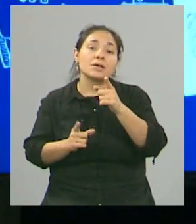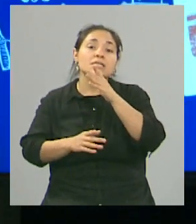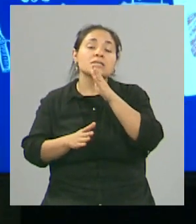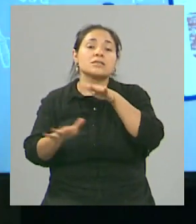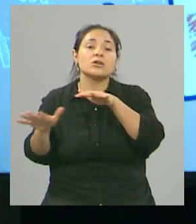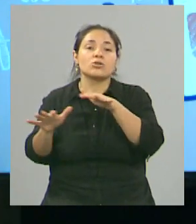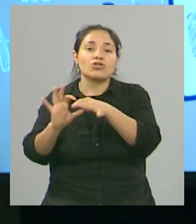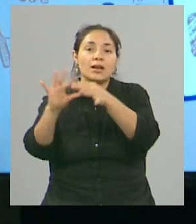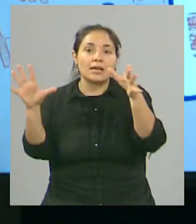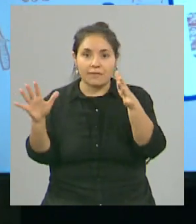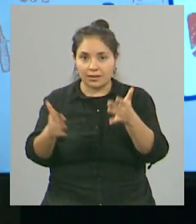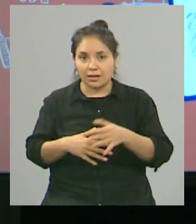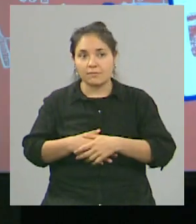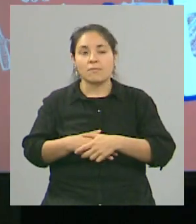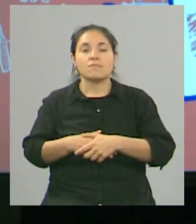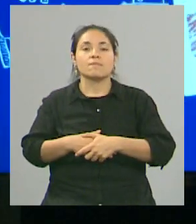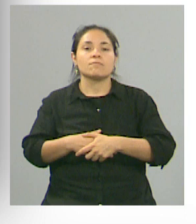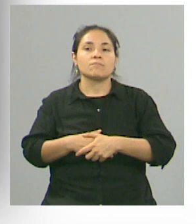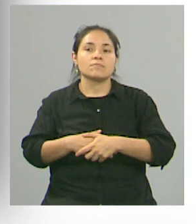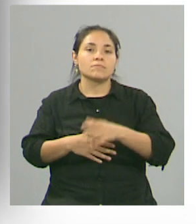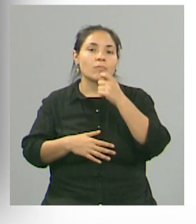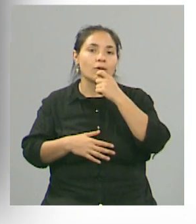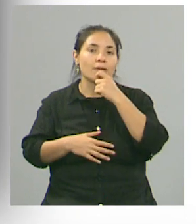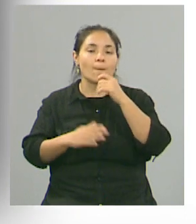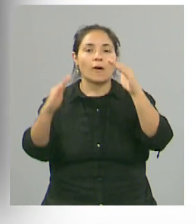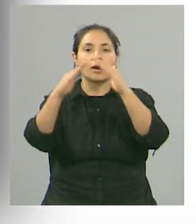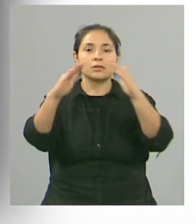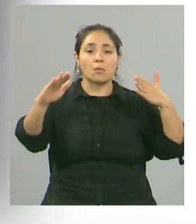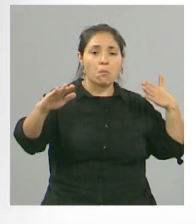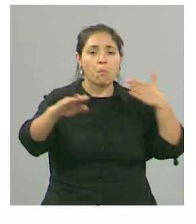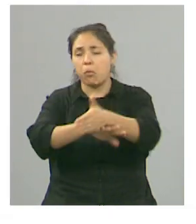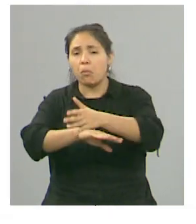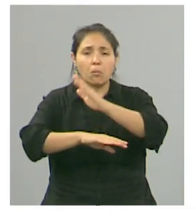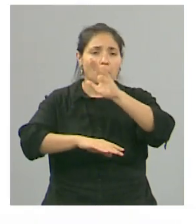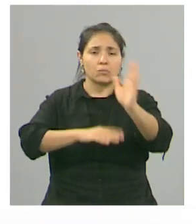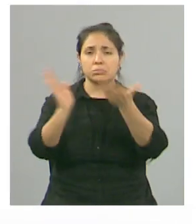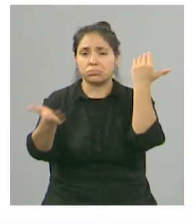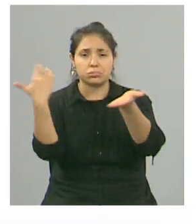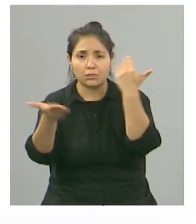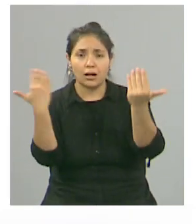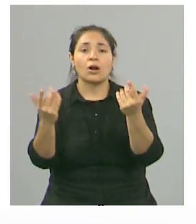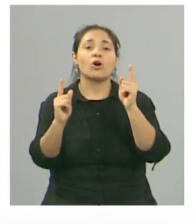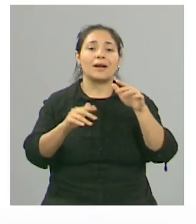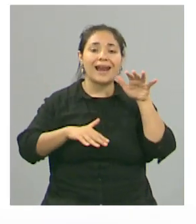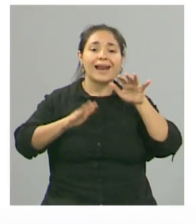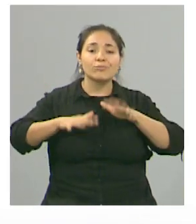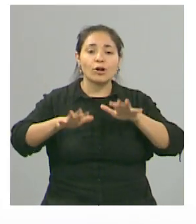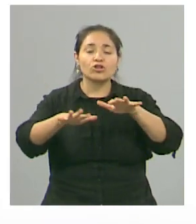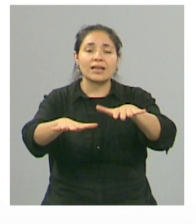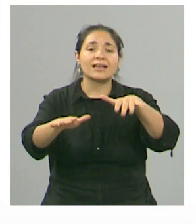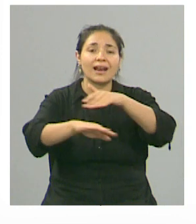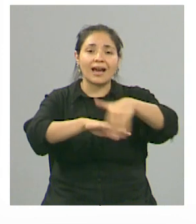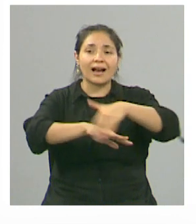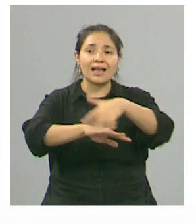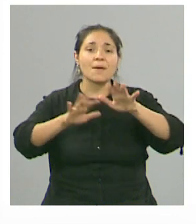libertad. Puede ser un allanamiento, en la protesta social en la calle, una